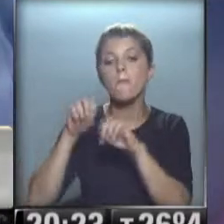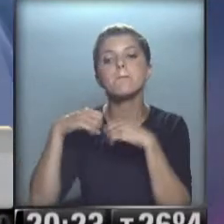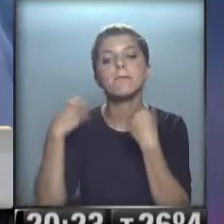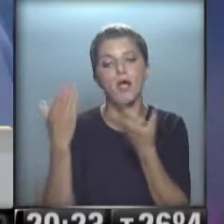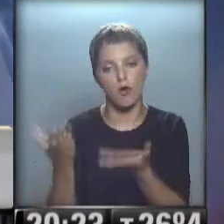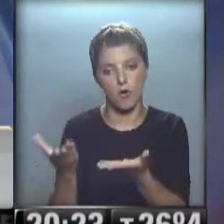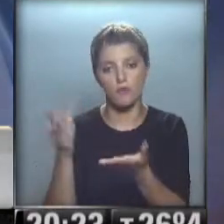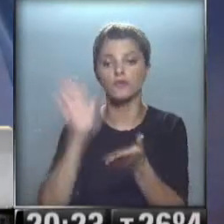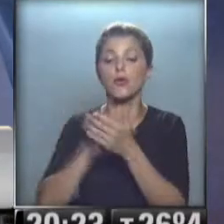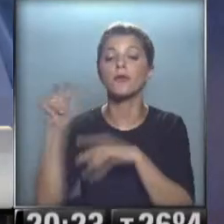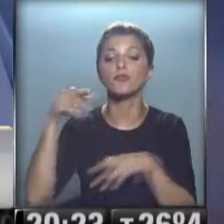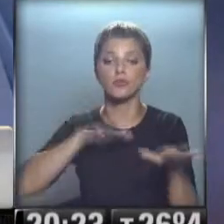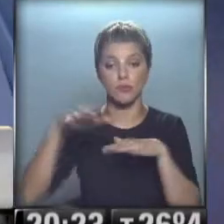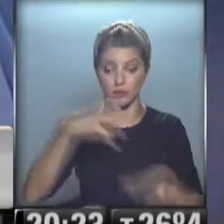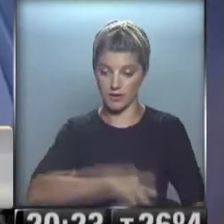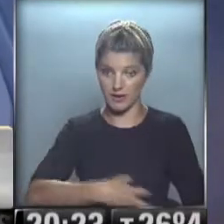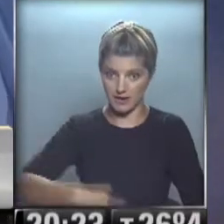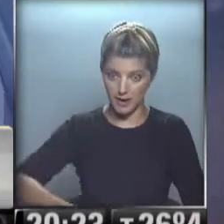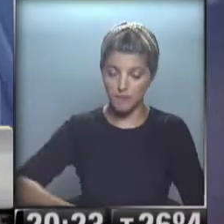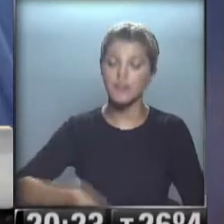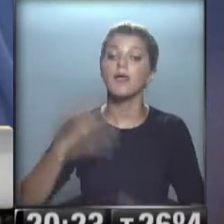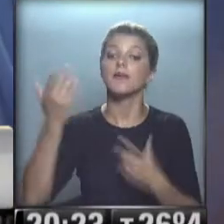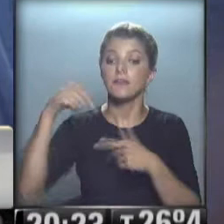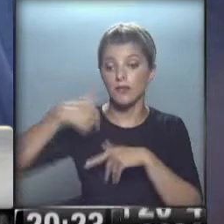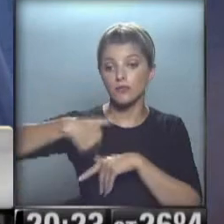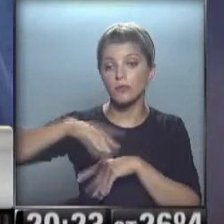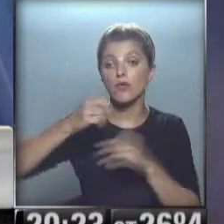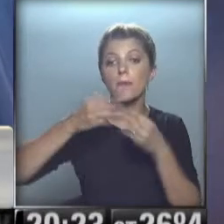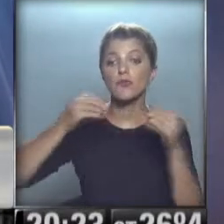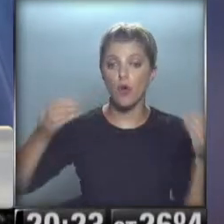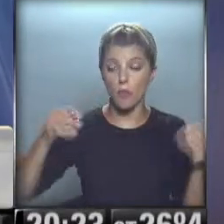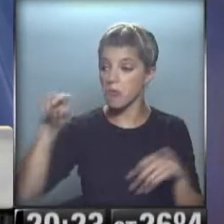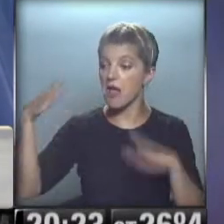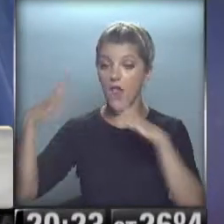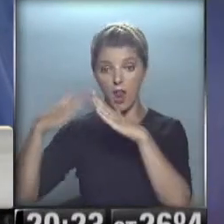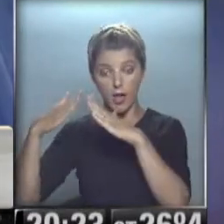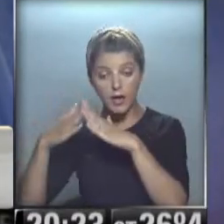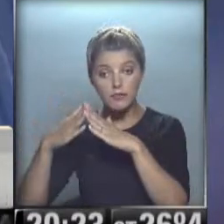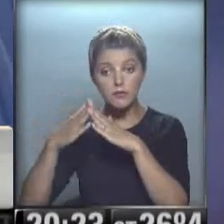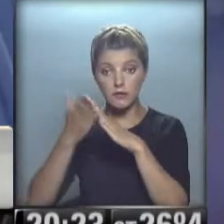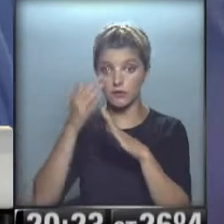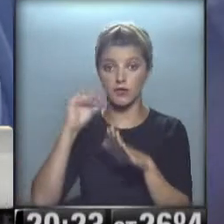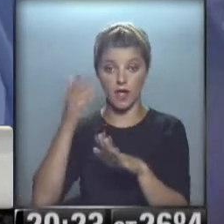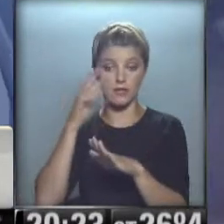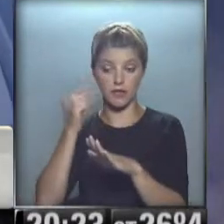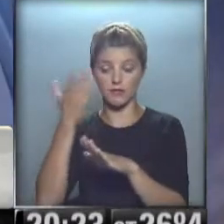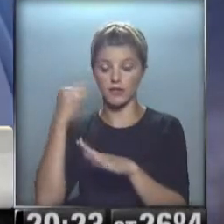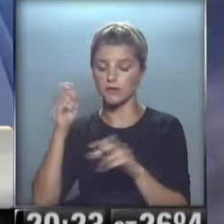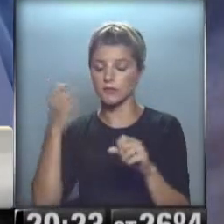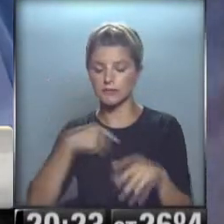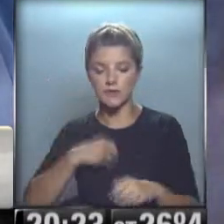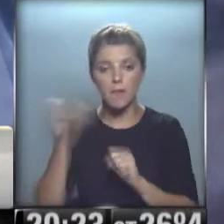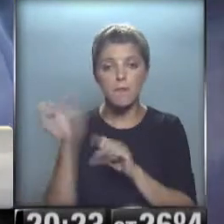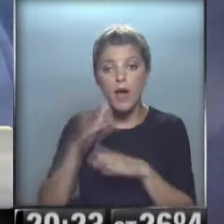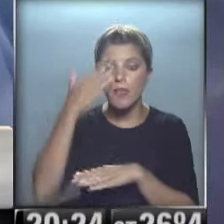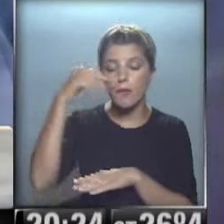su deficiencia renal. Todo comenzó cuando, estando en su casa, Cacho Castaña se desvaneció, luego se le produjo